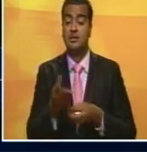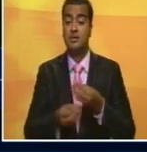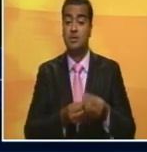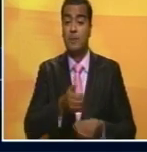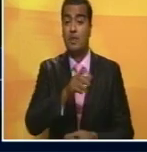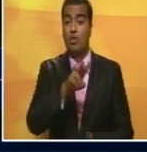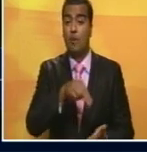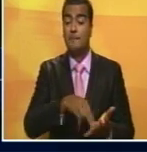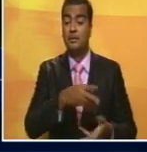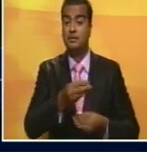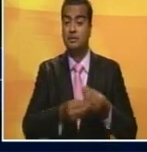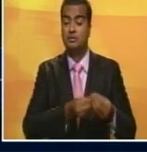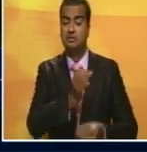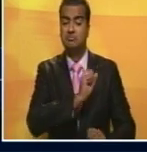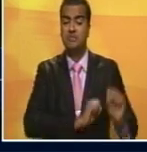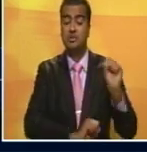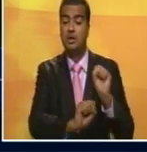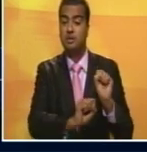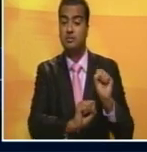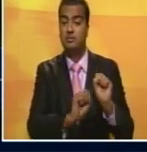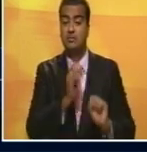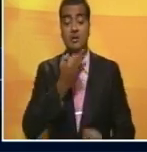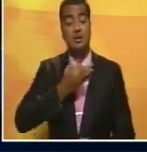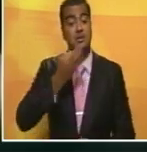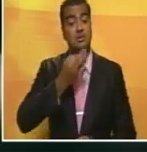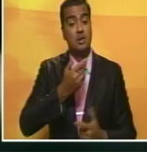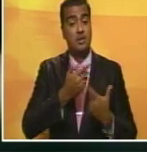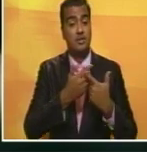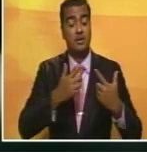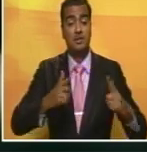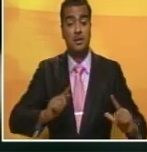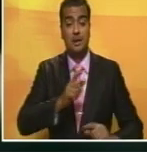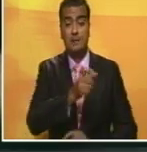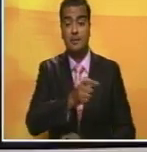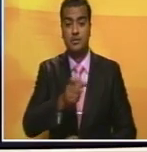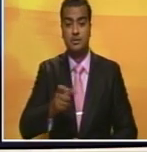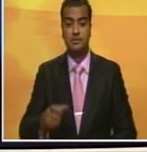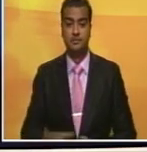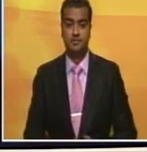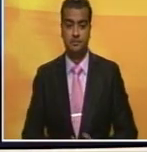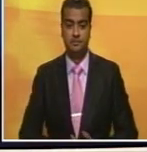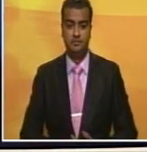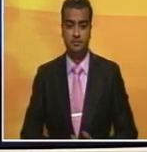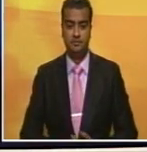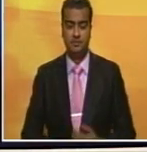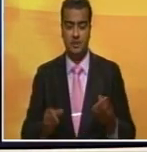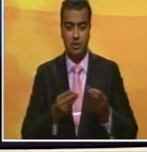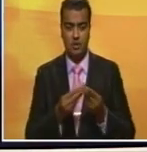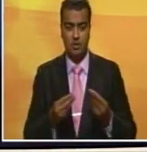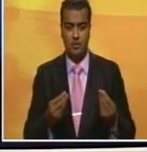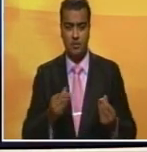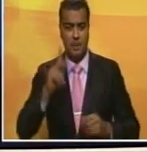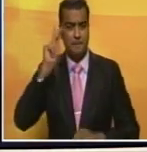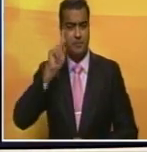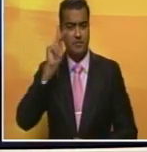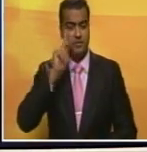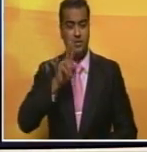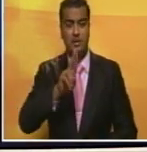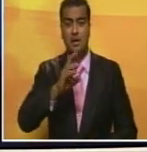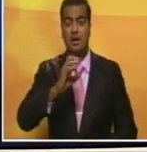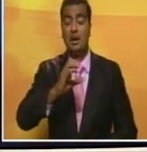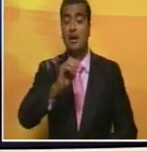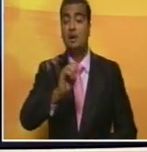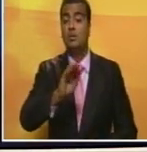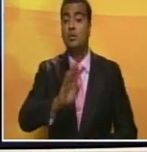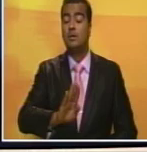de 2.000 acciones defensoriales para garantizar las libertades civiles. El economista y profesor de la UCAP,